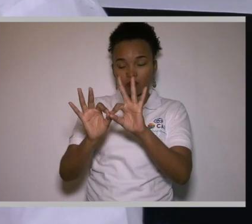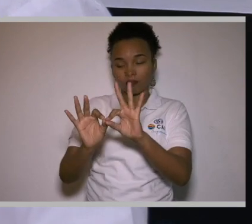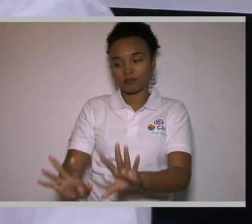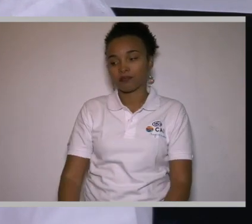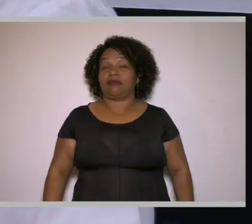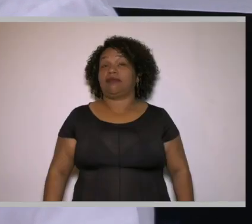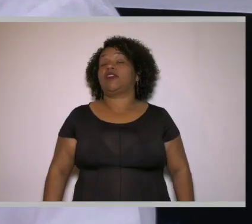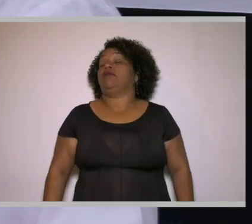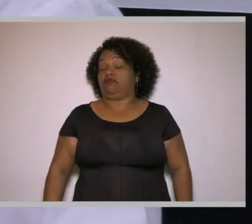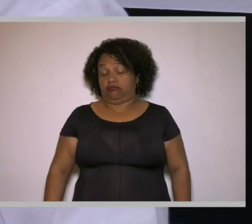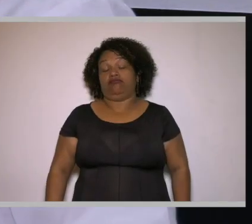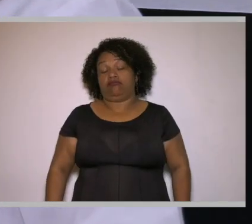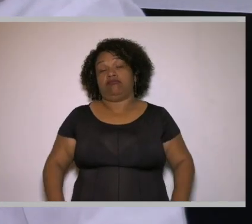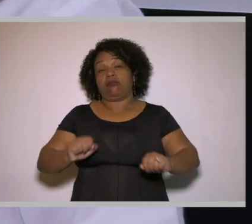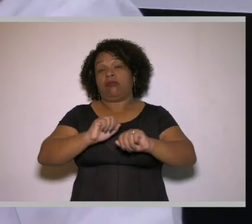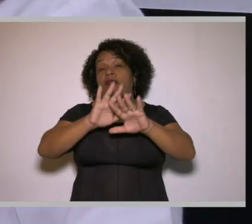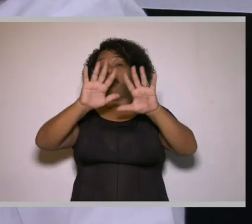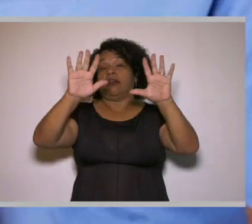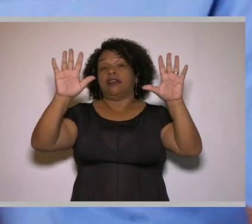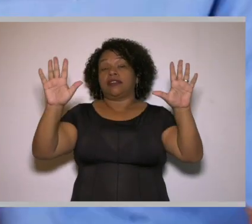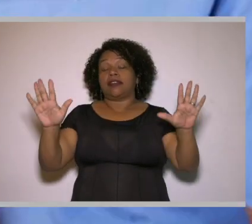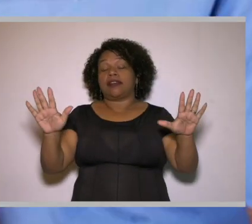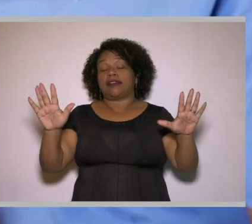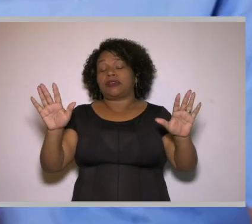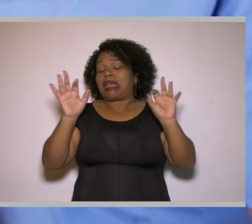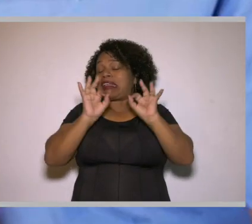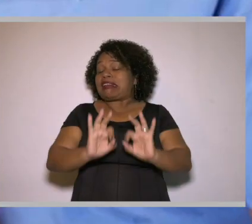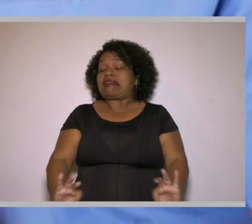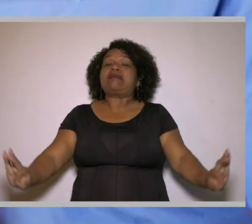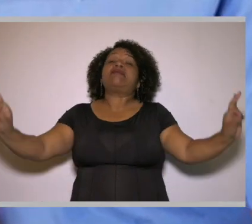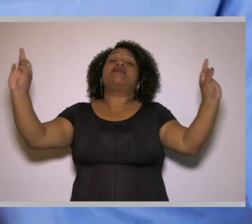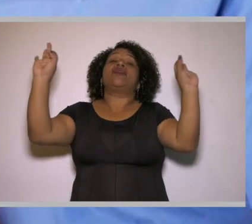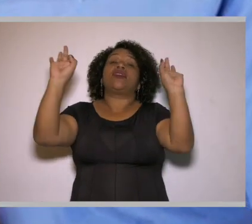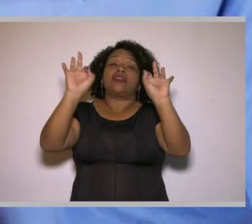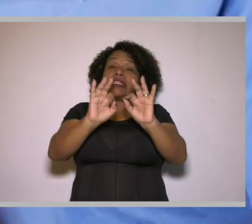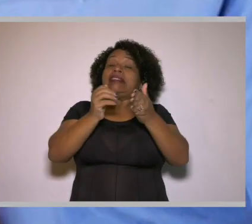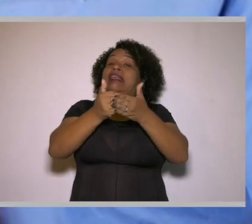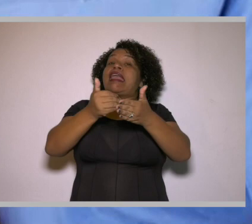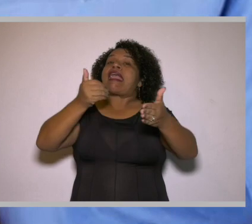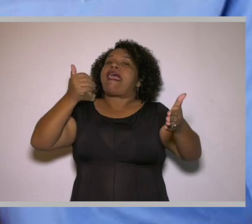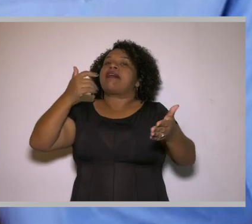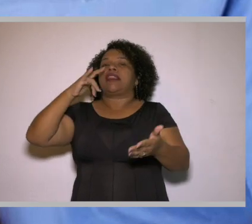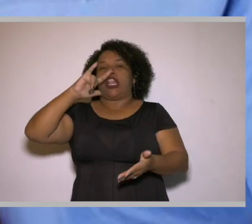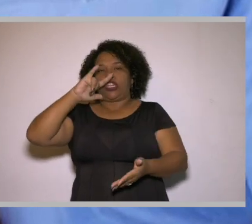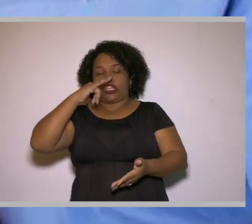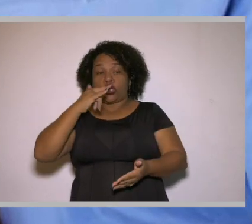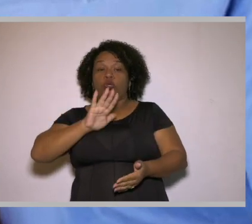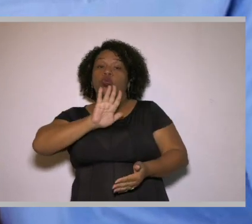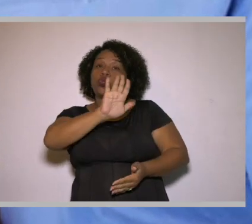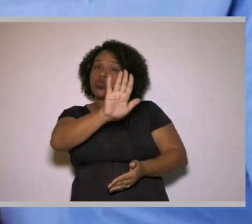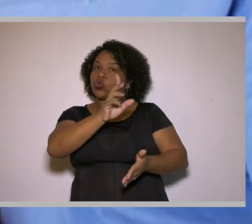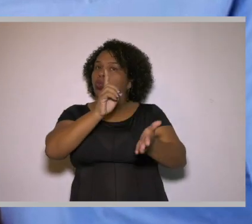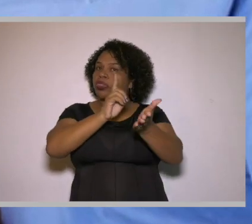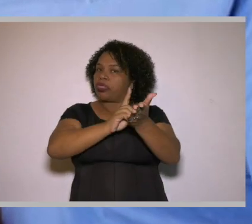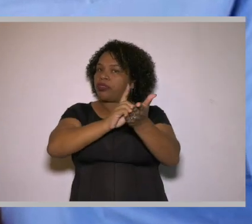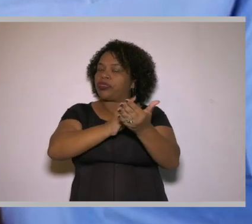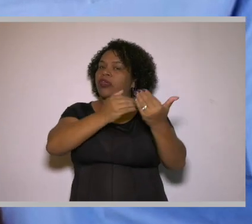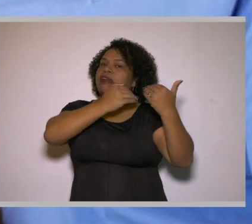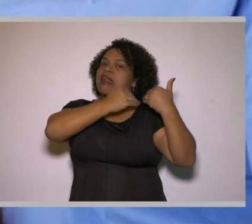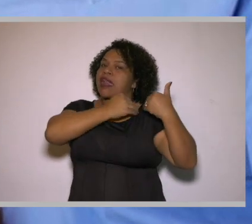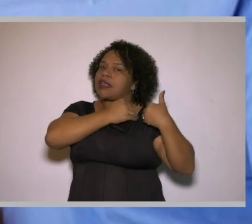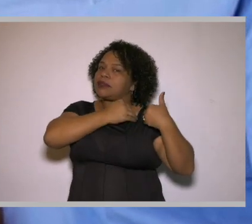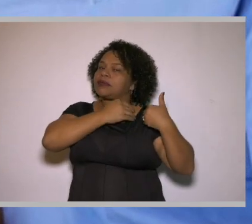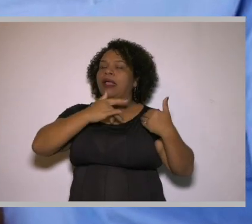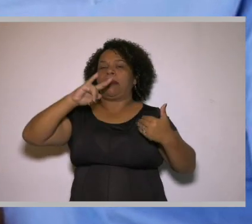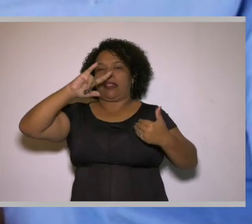que lo vea el pediatra, que el pediatra haga como médico internista del niño, haga una evaluación previa. Y luego